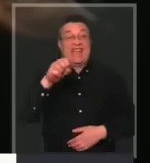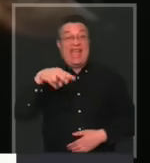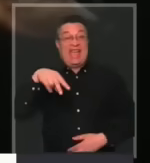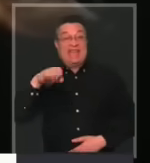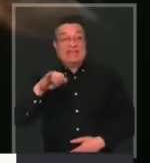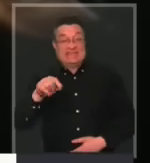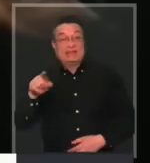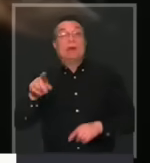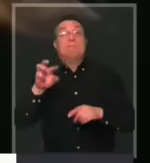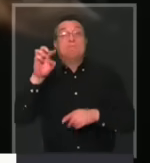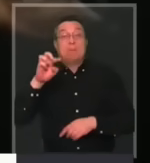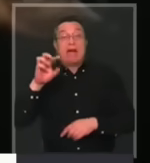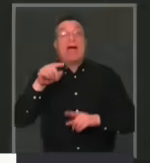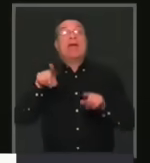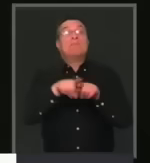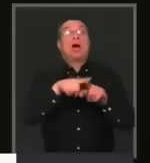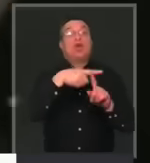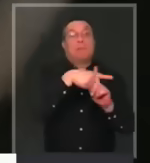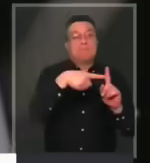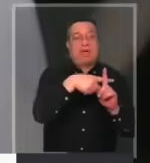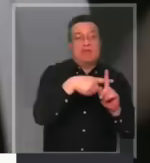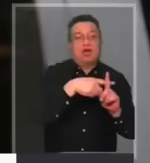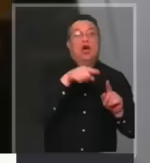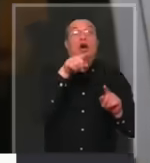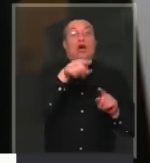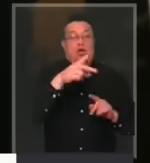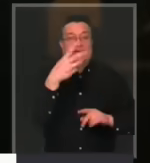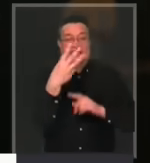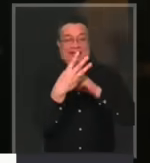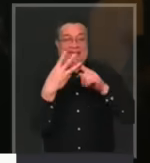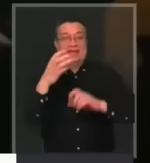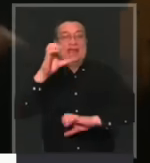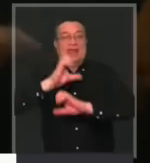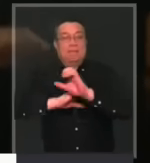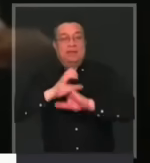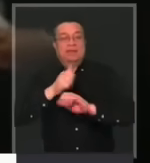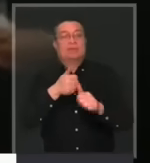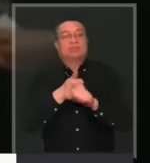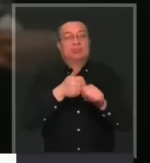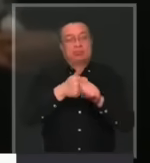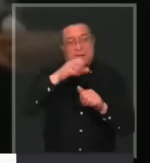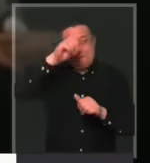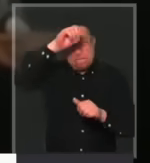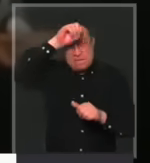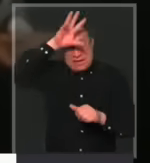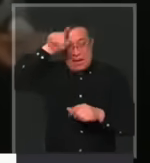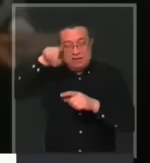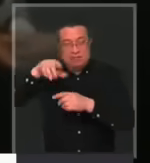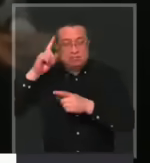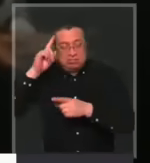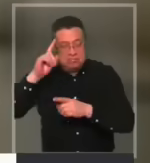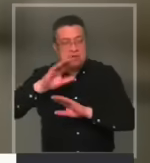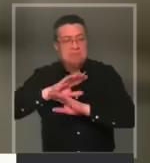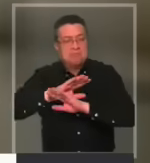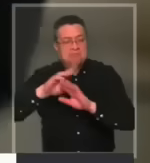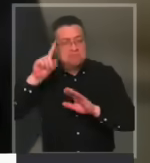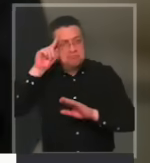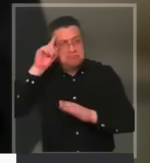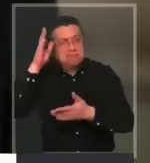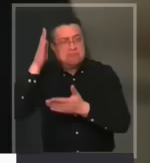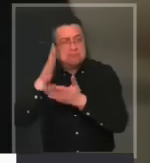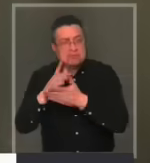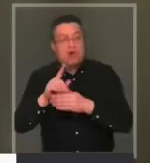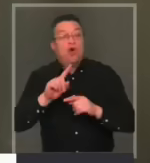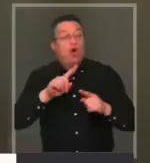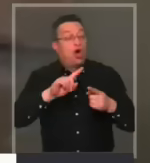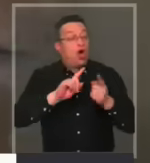padre y hermanastro. Los tres tenían una empresa dedicada a asesorías mineras. Sin embargo, decidieron tomar la decisión de sumar